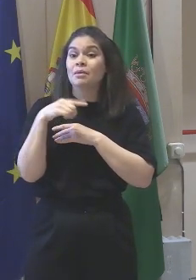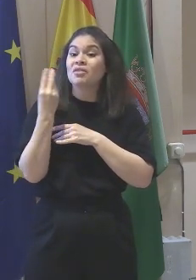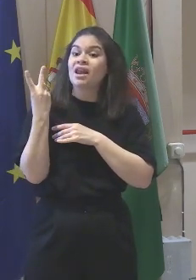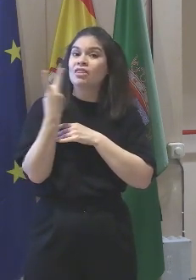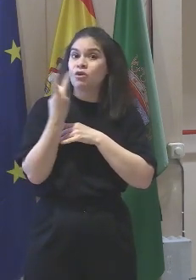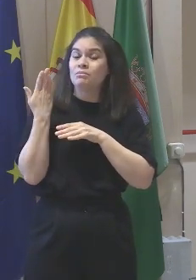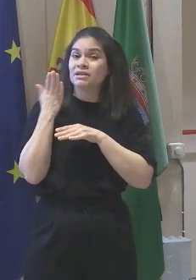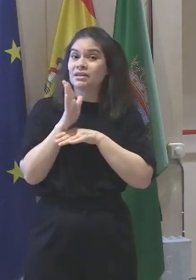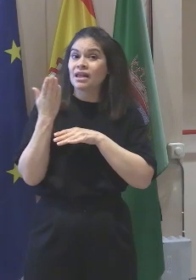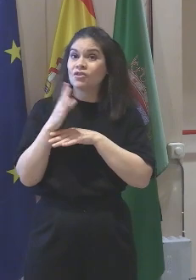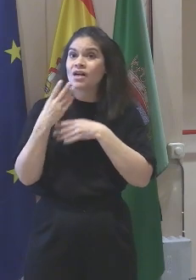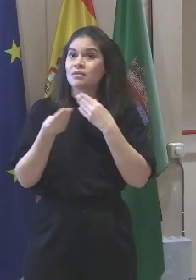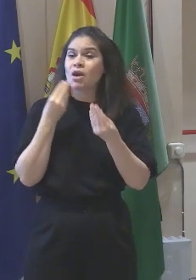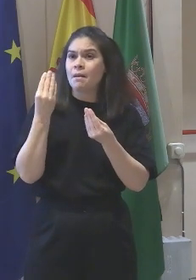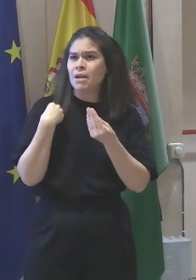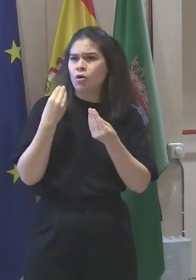los comentarios y lo que queráis, ¿vale?